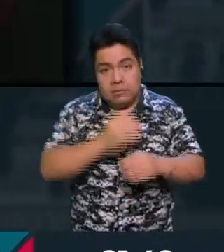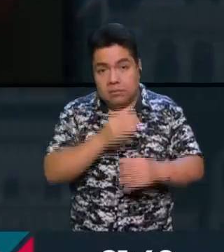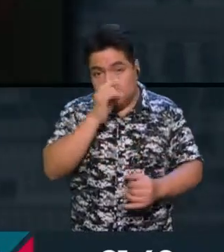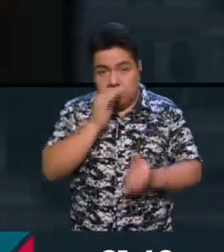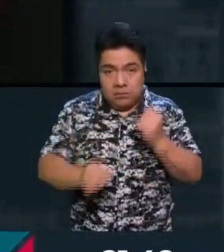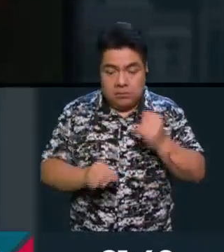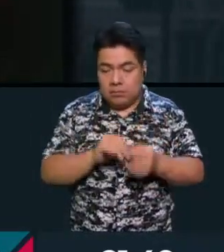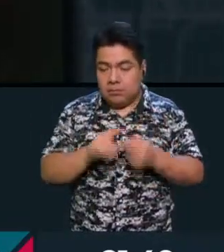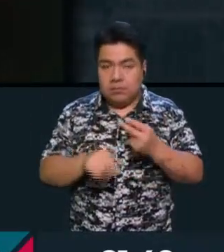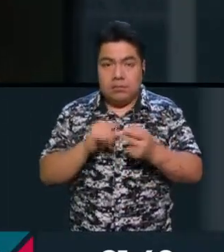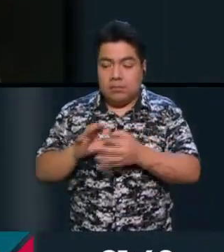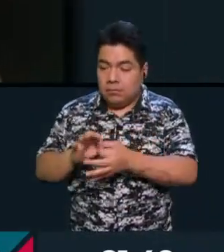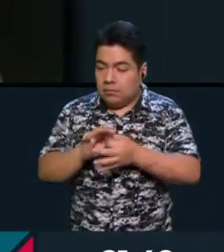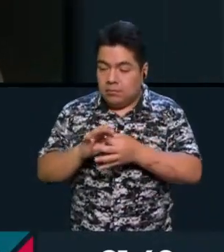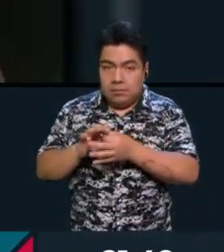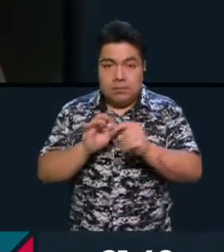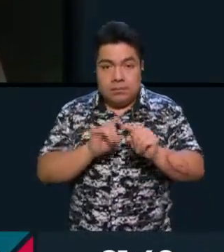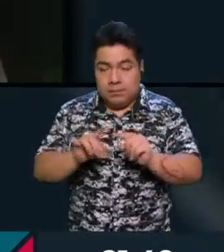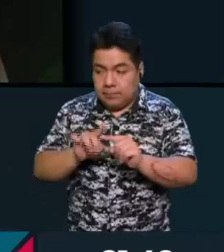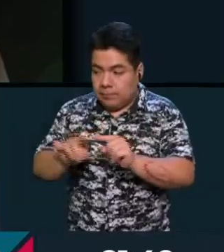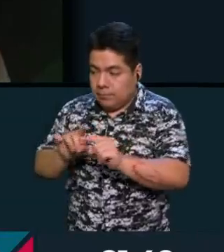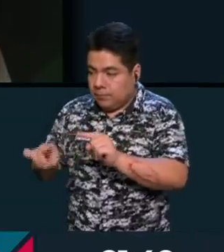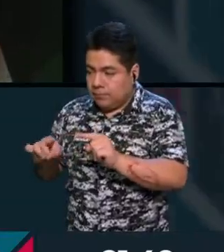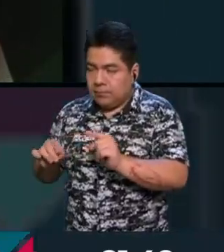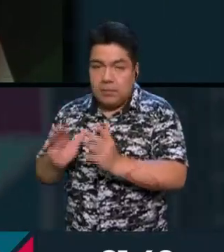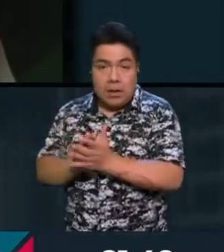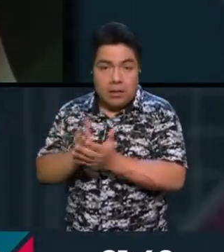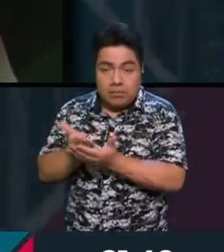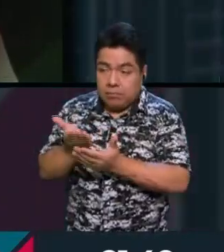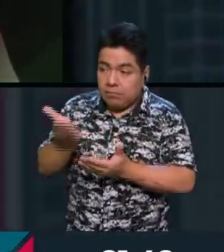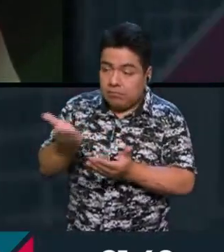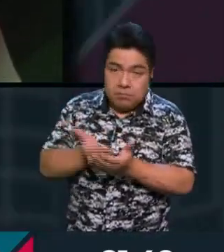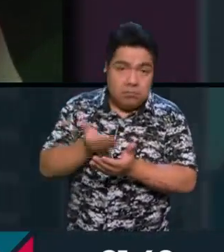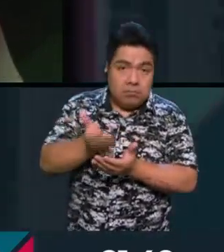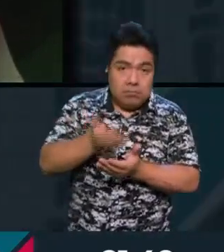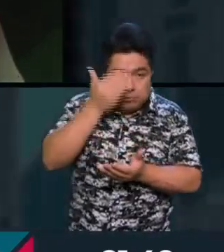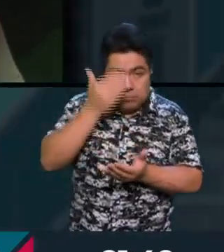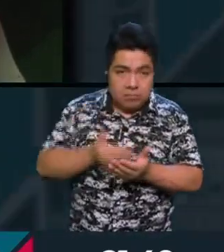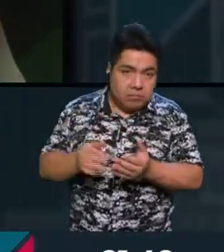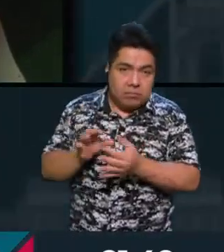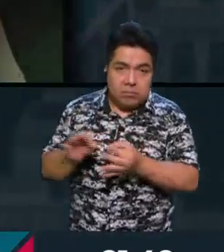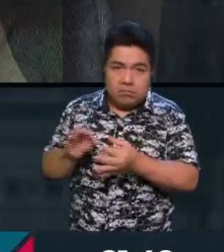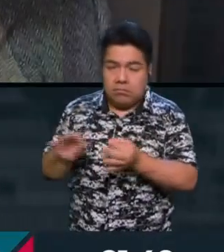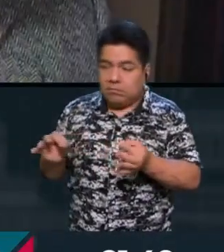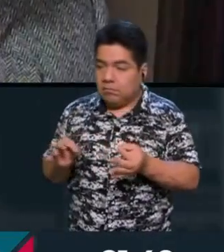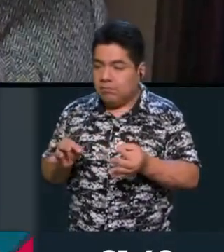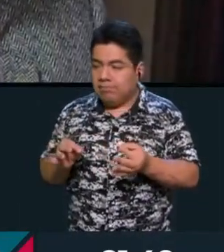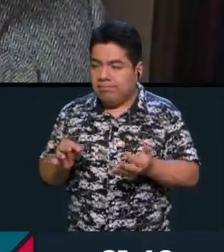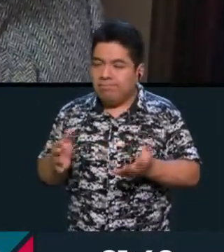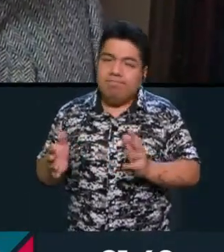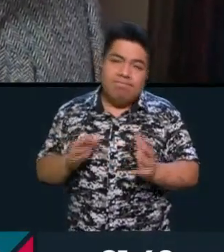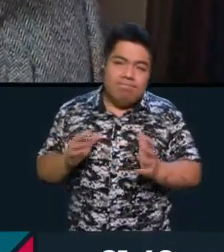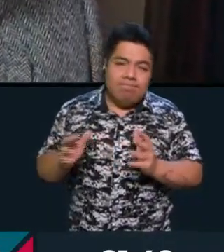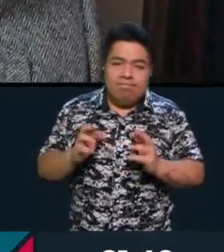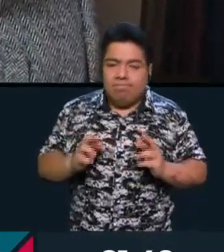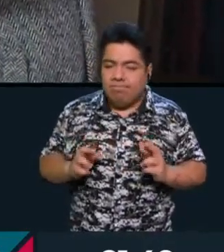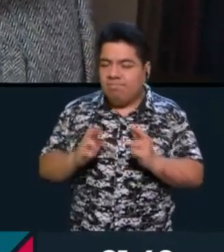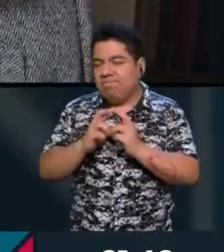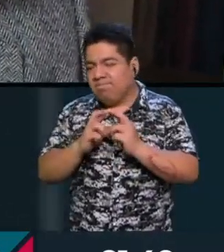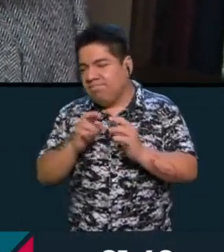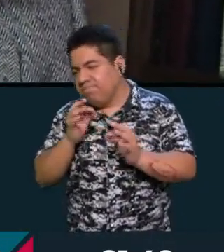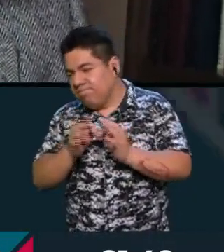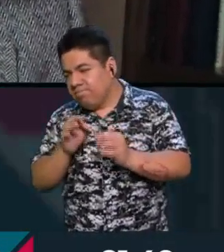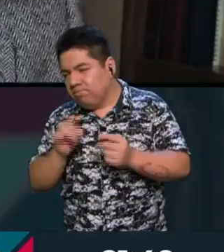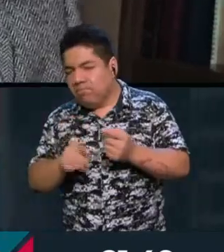sino coincide con diferentes propuestas de esta no de la religiosidad y de